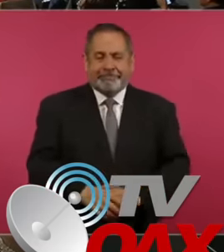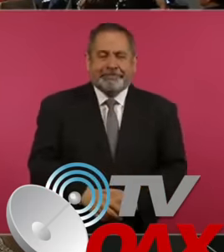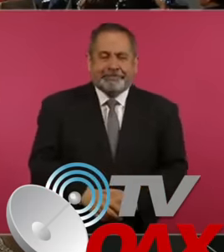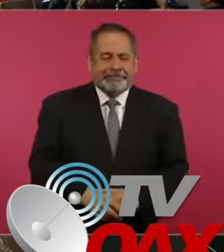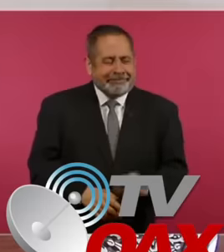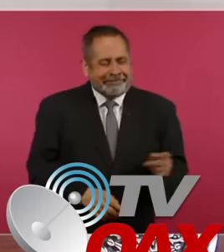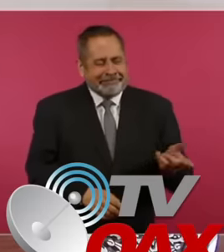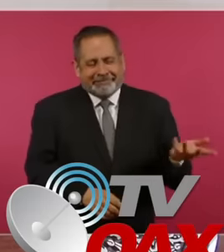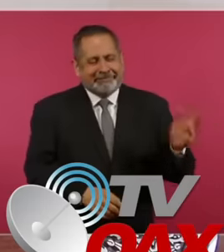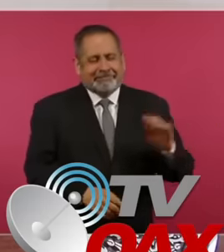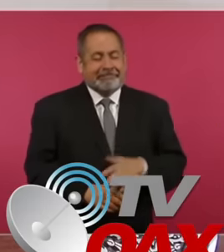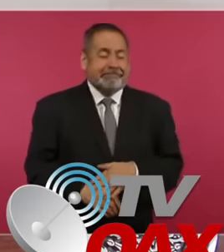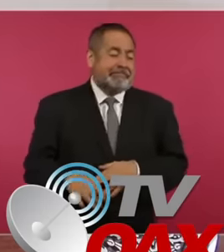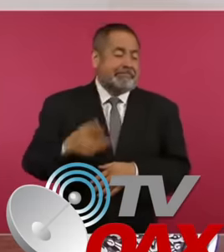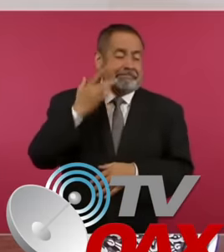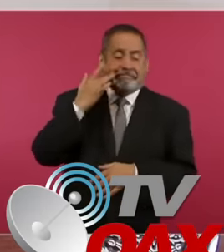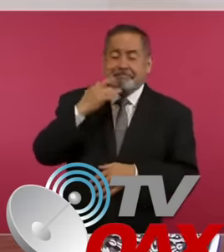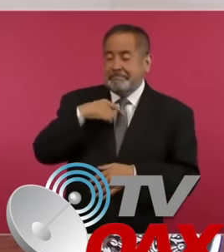York. Esos que tiran aceite.